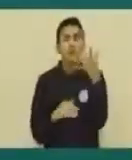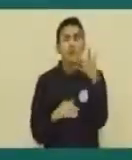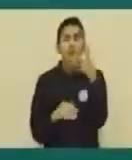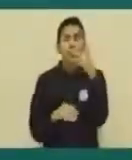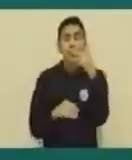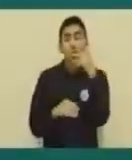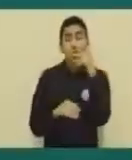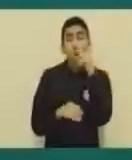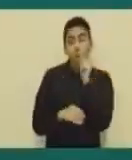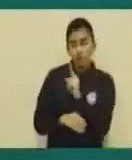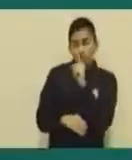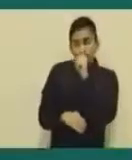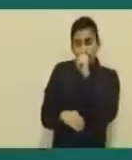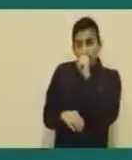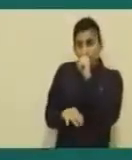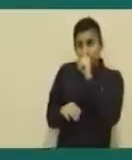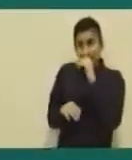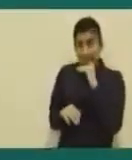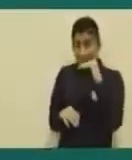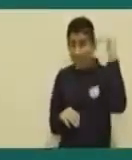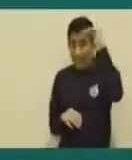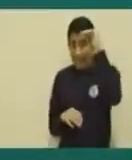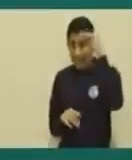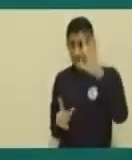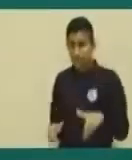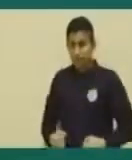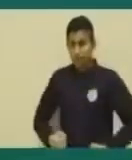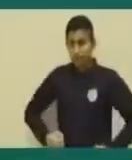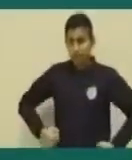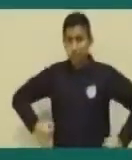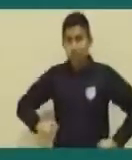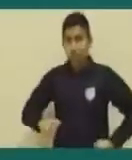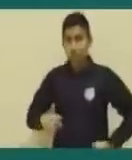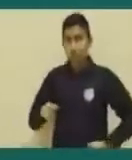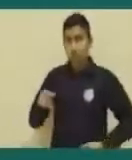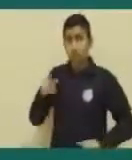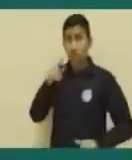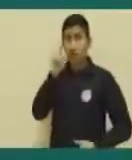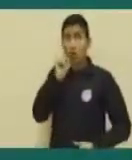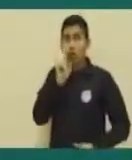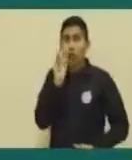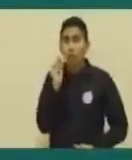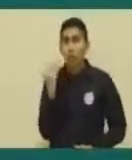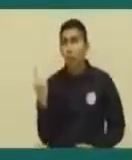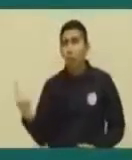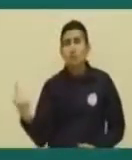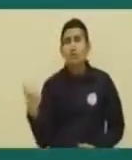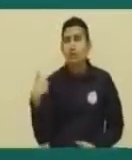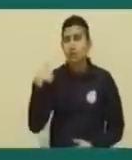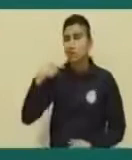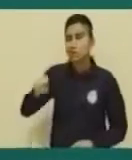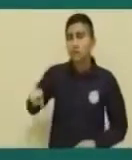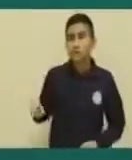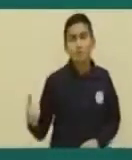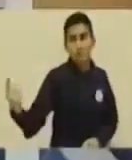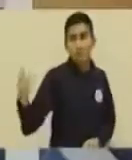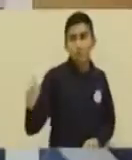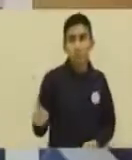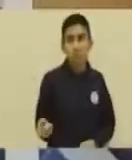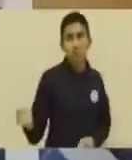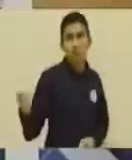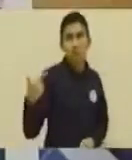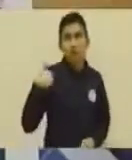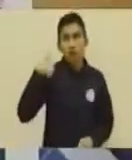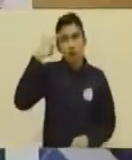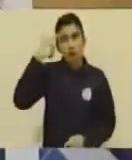más robusto y toma en cuenta todo esto para poder hacer presión sobre este niño y que no hable. Y